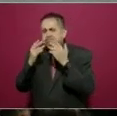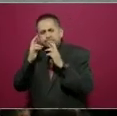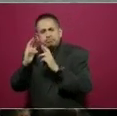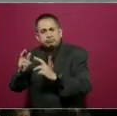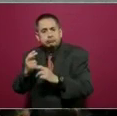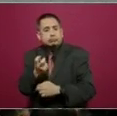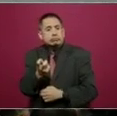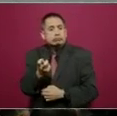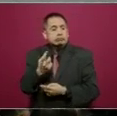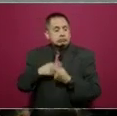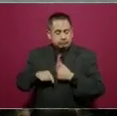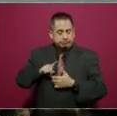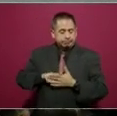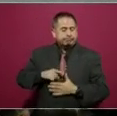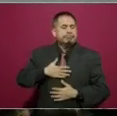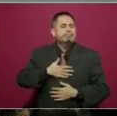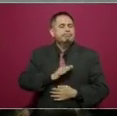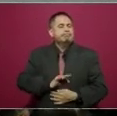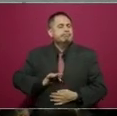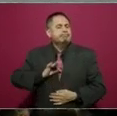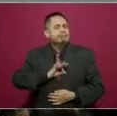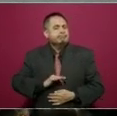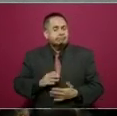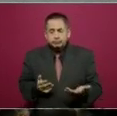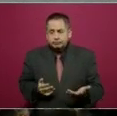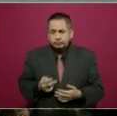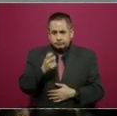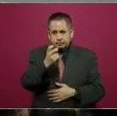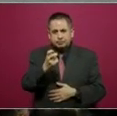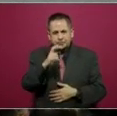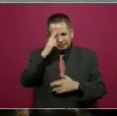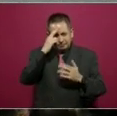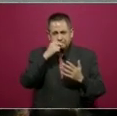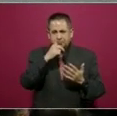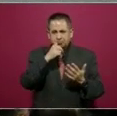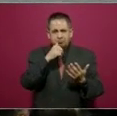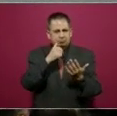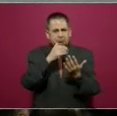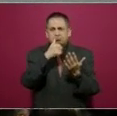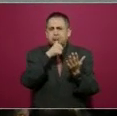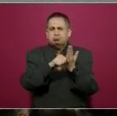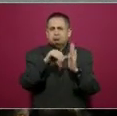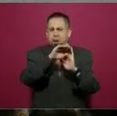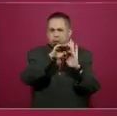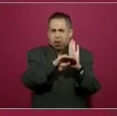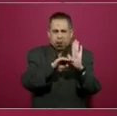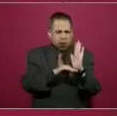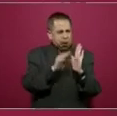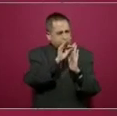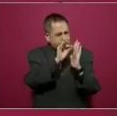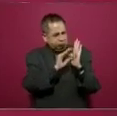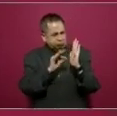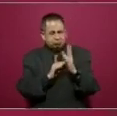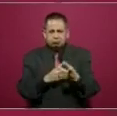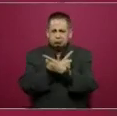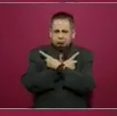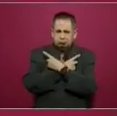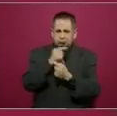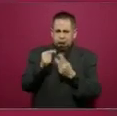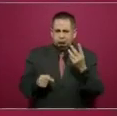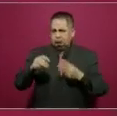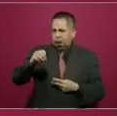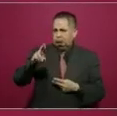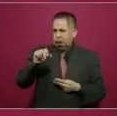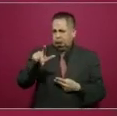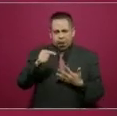Y insistir, por eso es la cartilla moral, la constitución moral, que